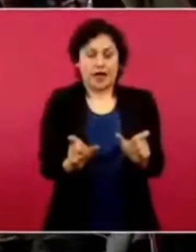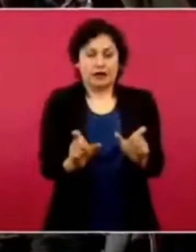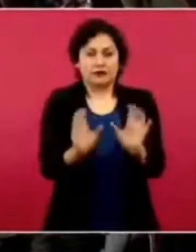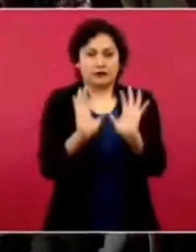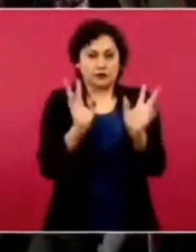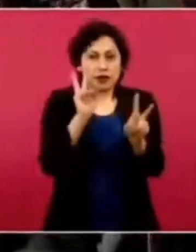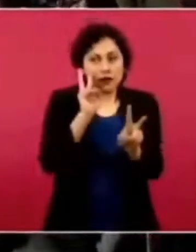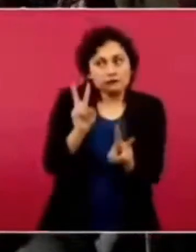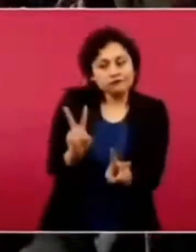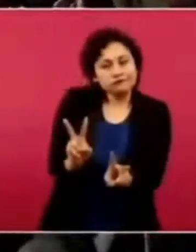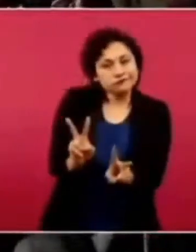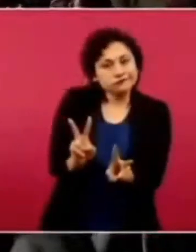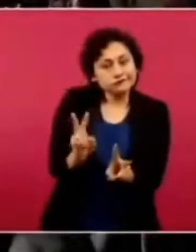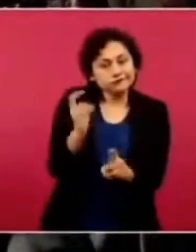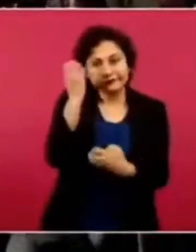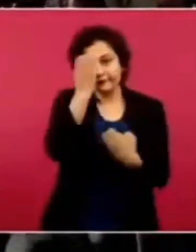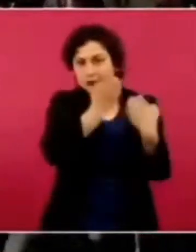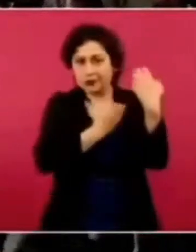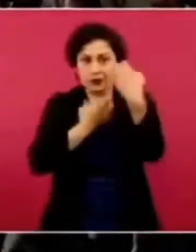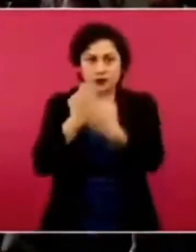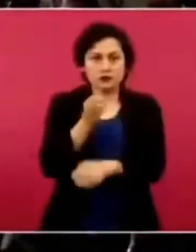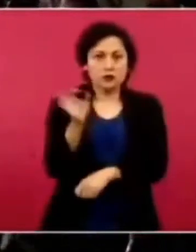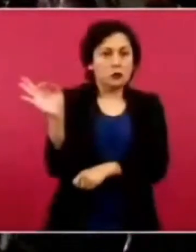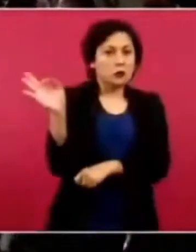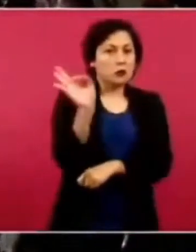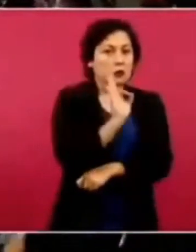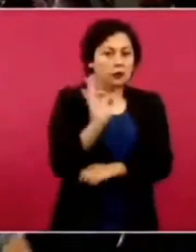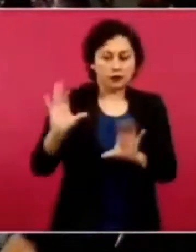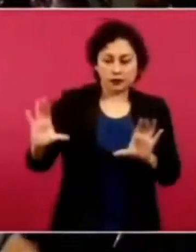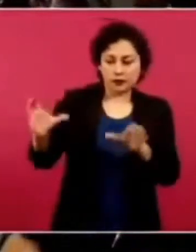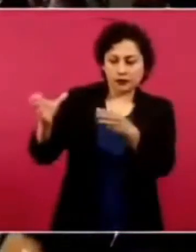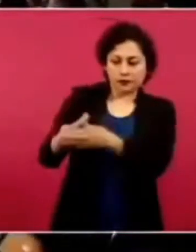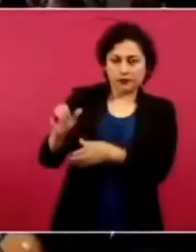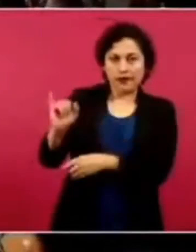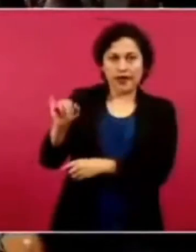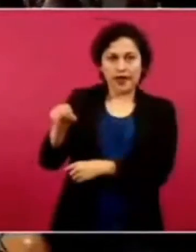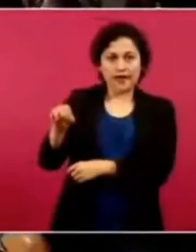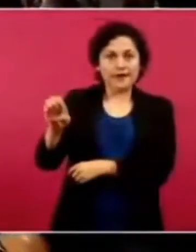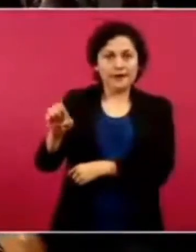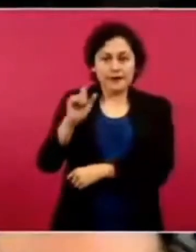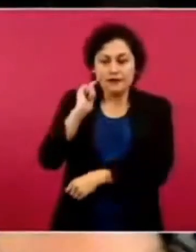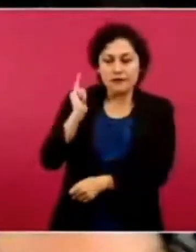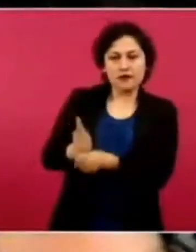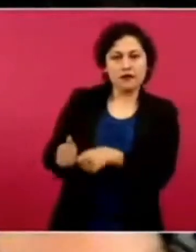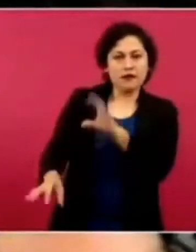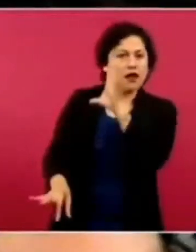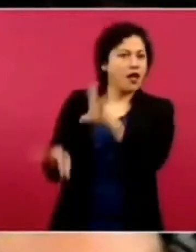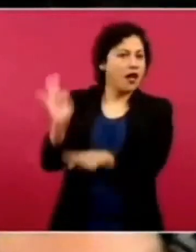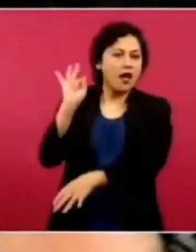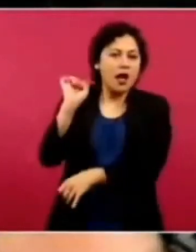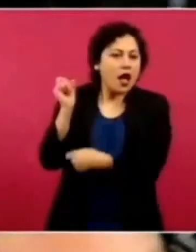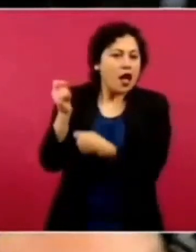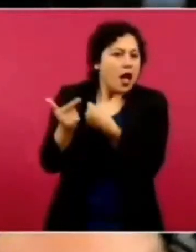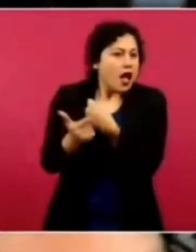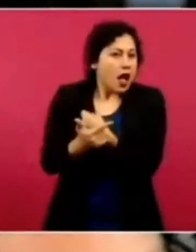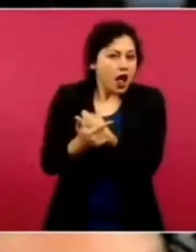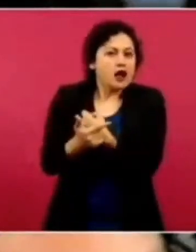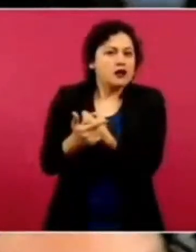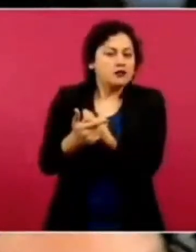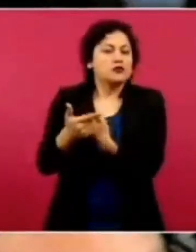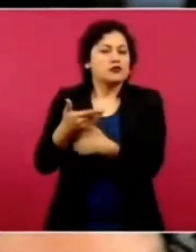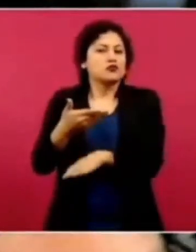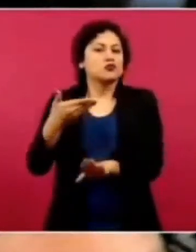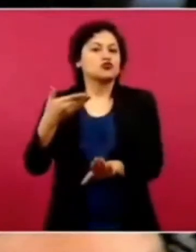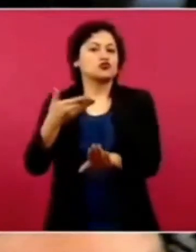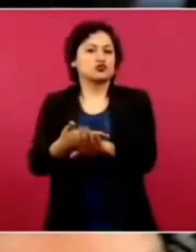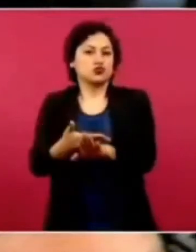la posibilidad de que en el INE haya algún tipo de pues agravio contra las